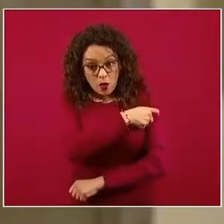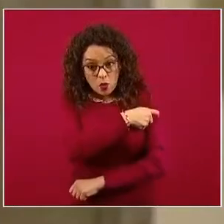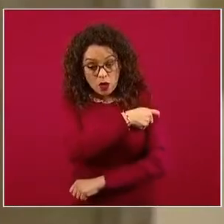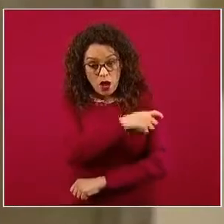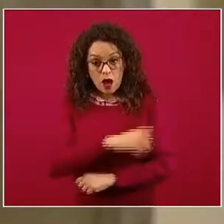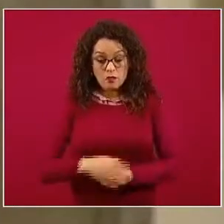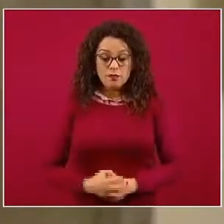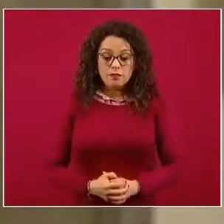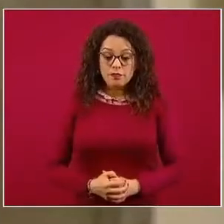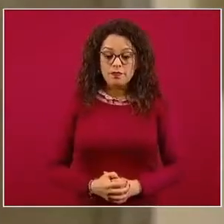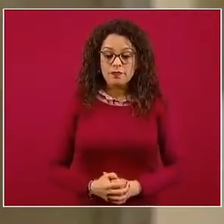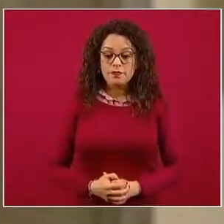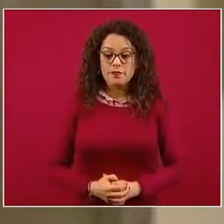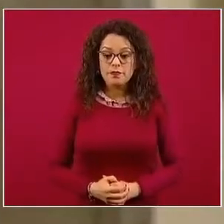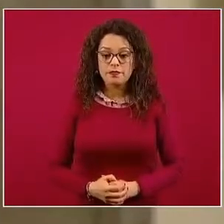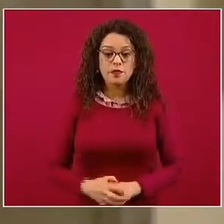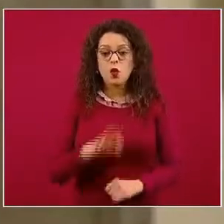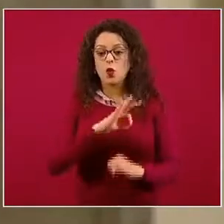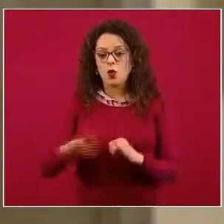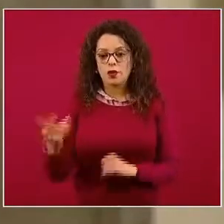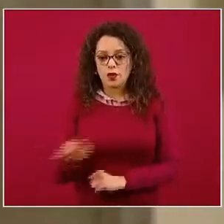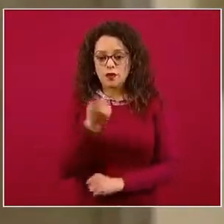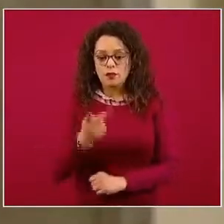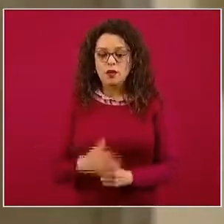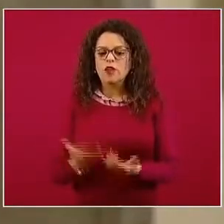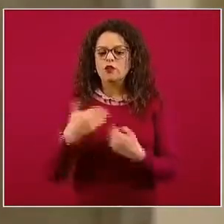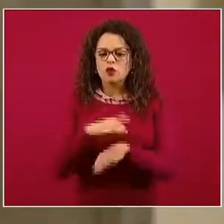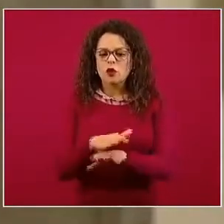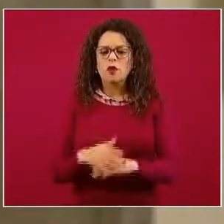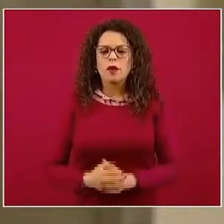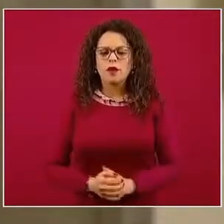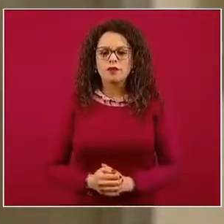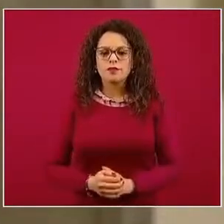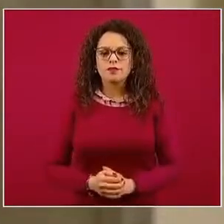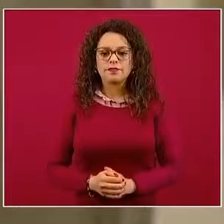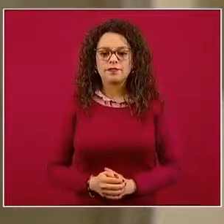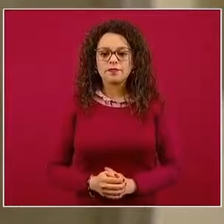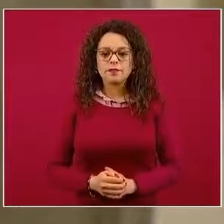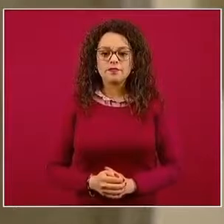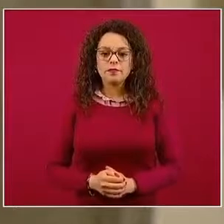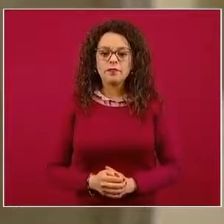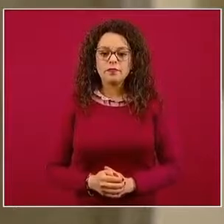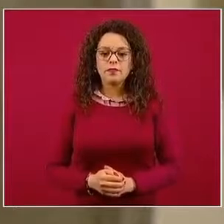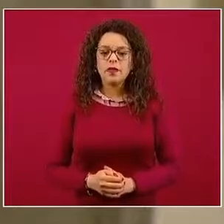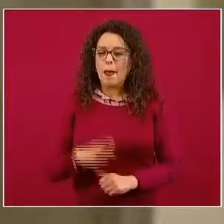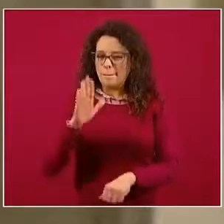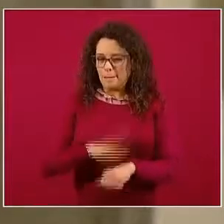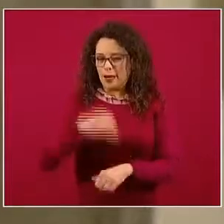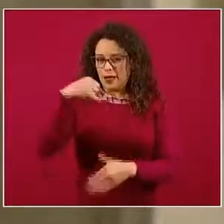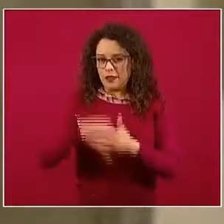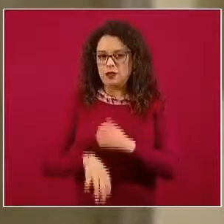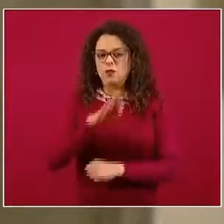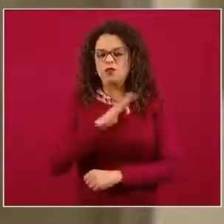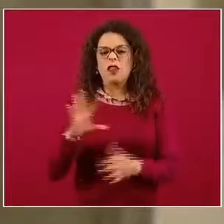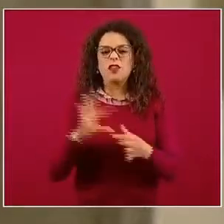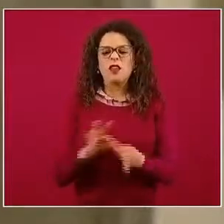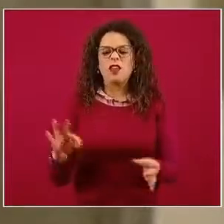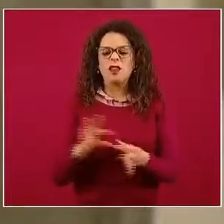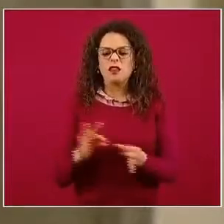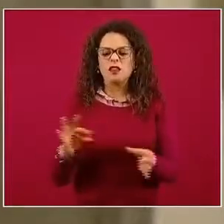Y la última es referente a que si puede explicar un poquito más la